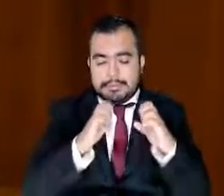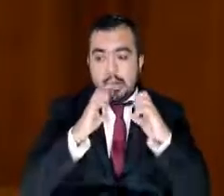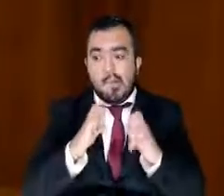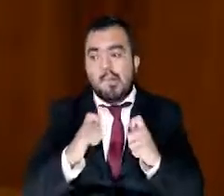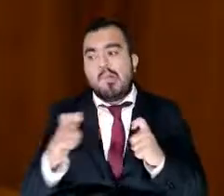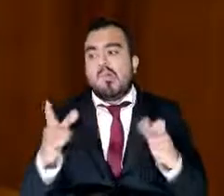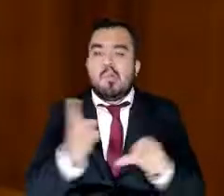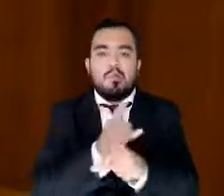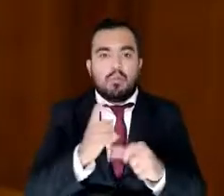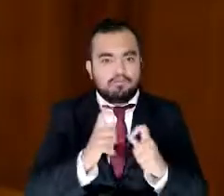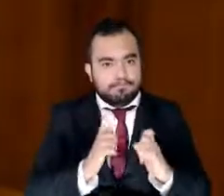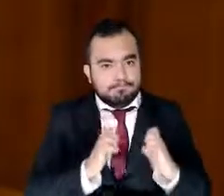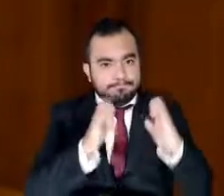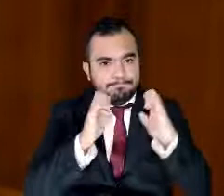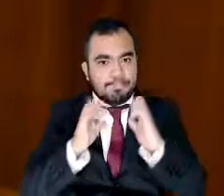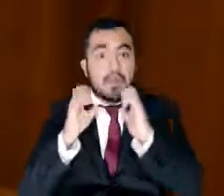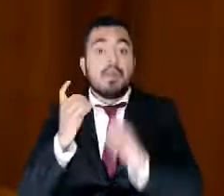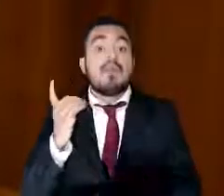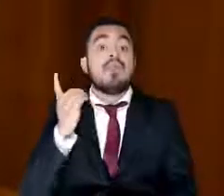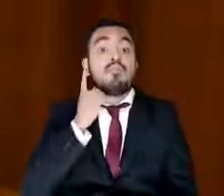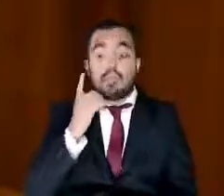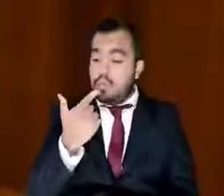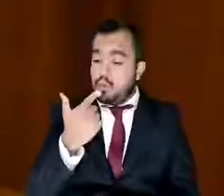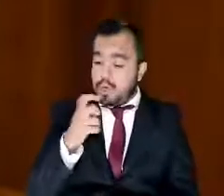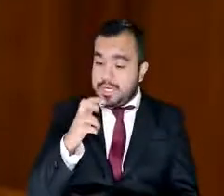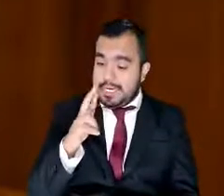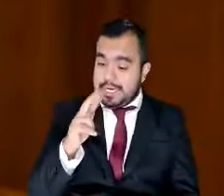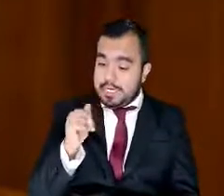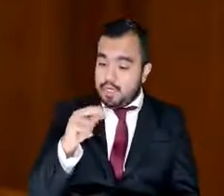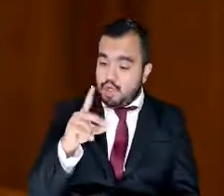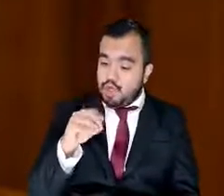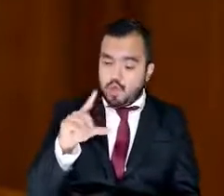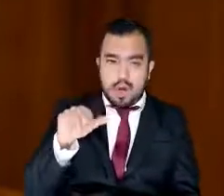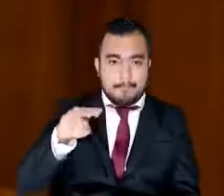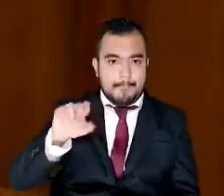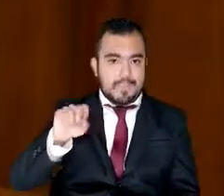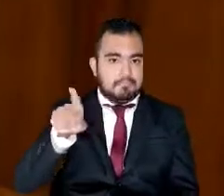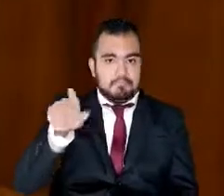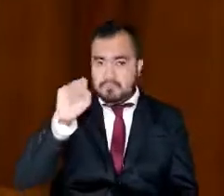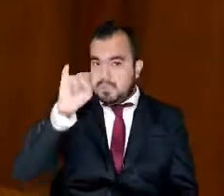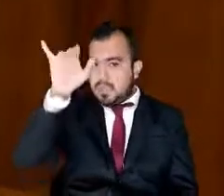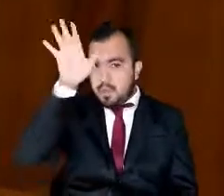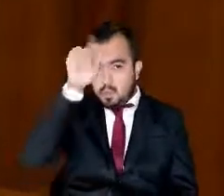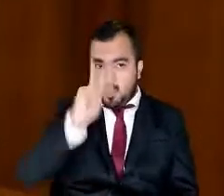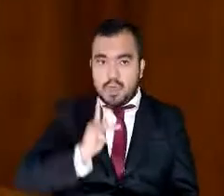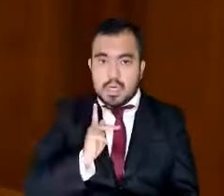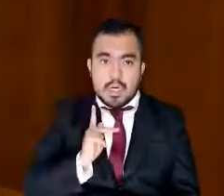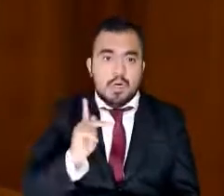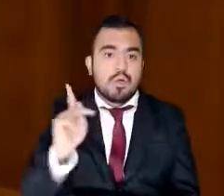desordenada. Diputado Gerardo Lamas, coincido con